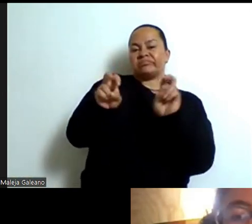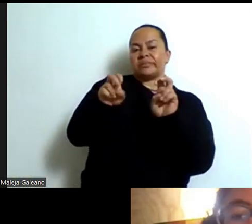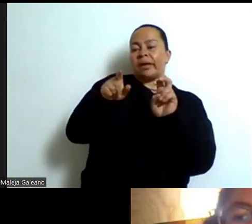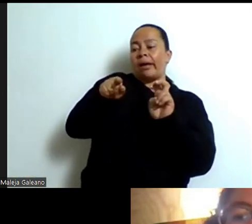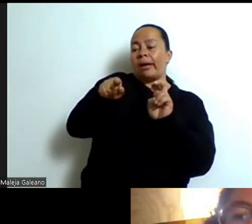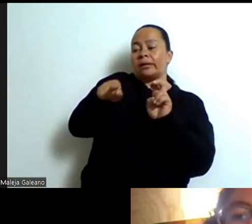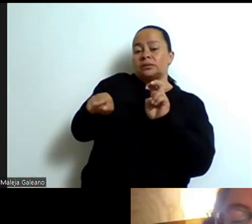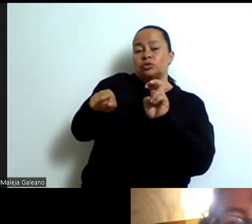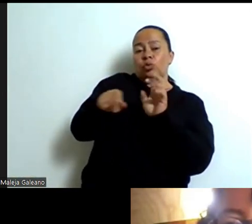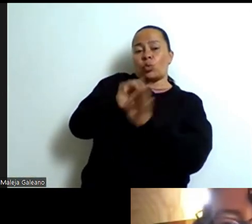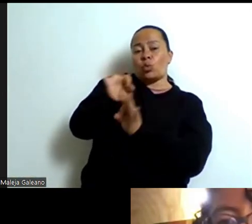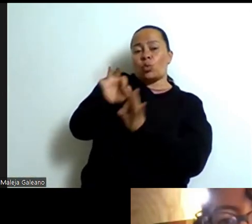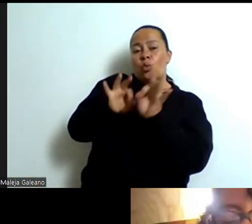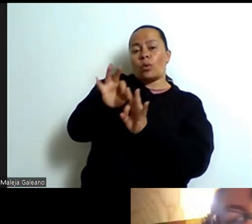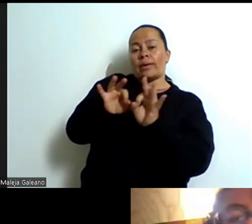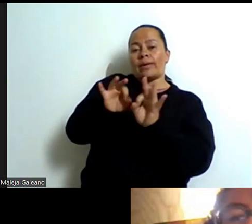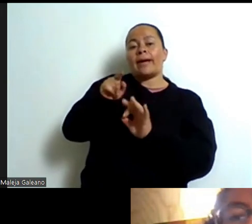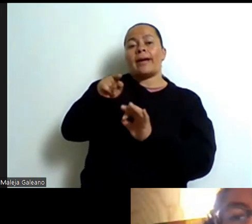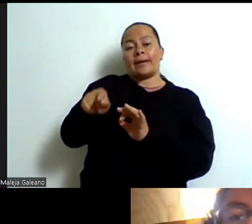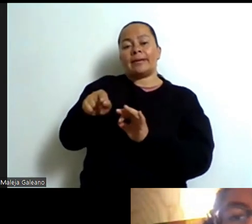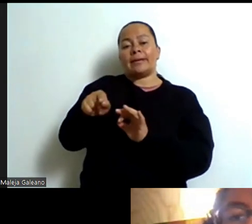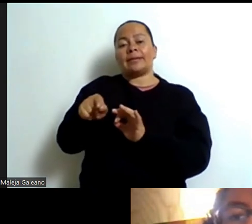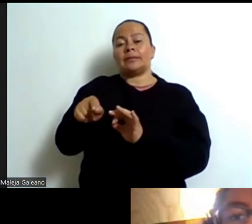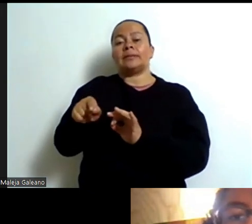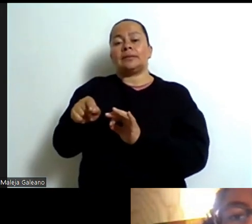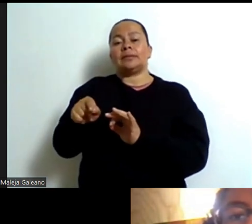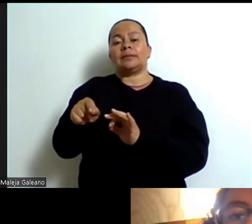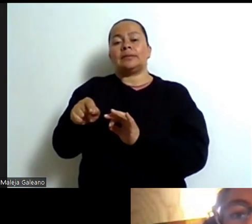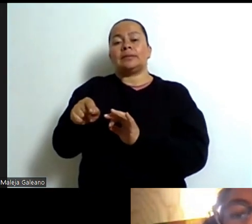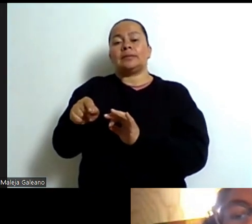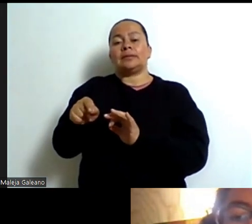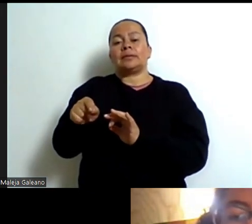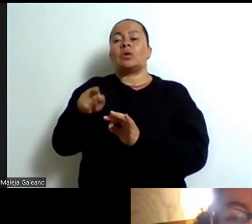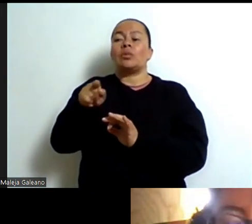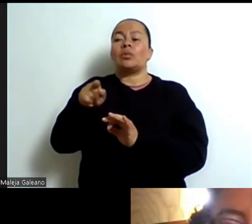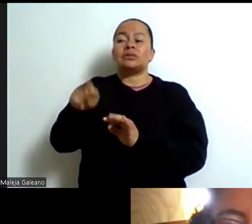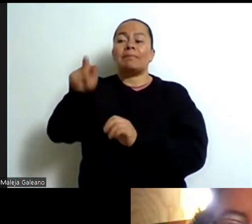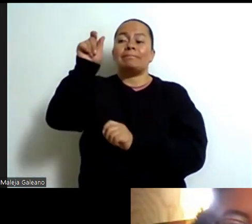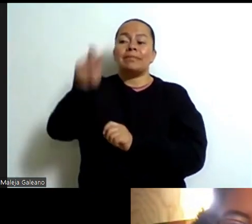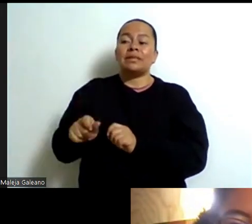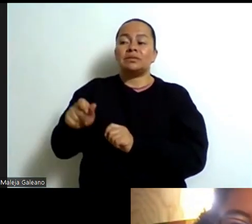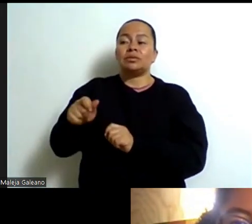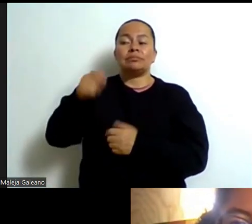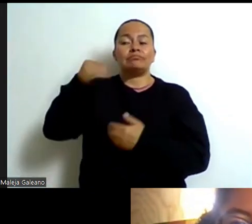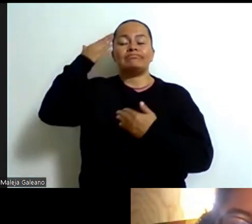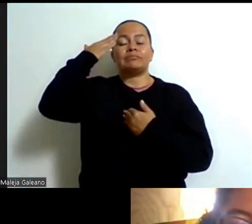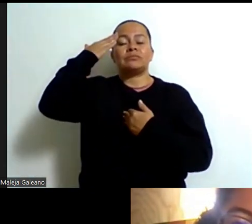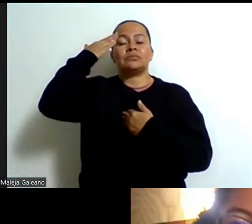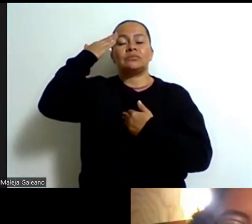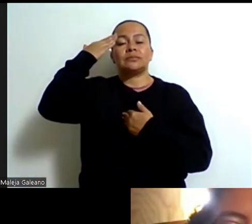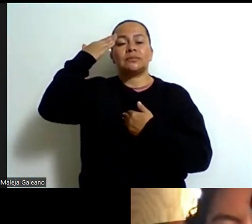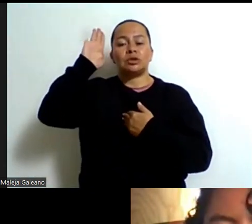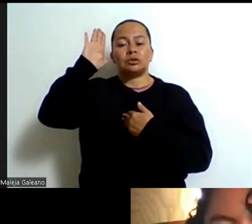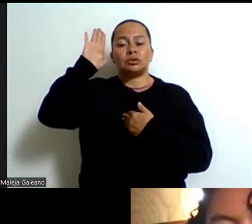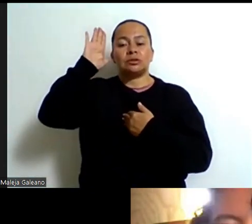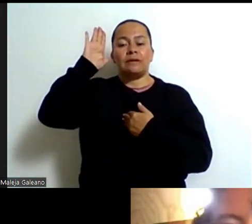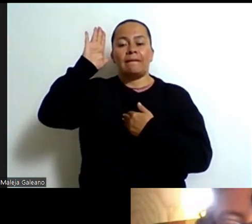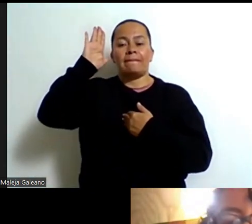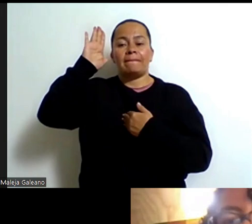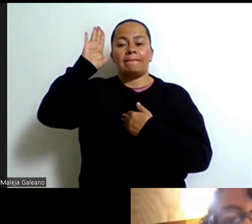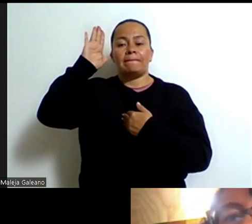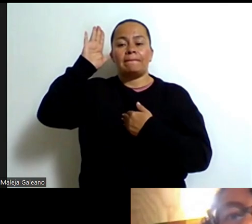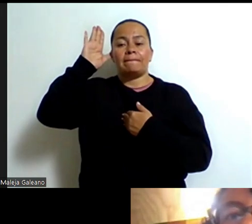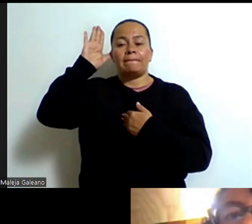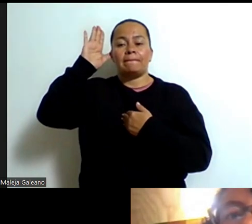sí como esa persona eh que no sabe sí que no entiende